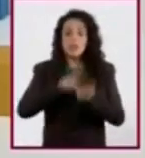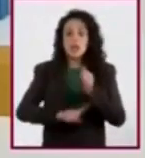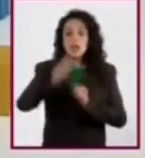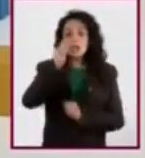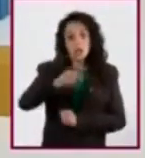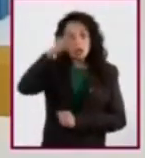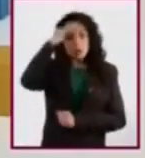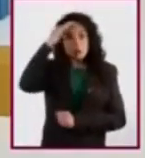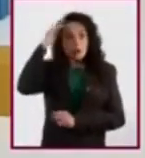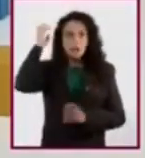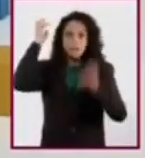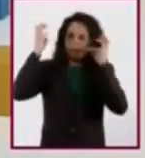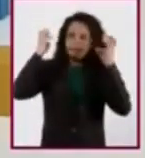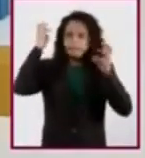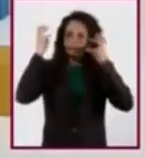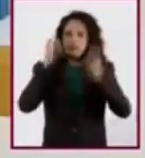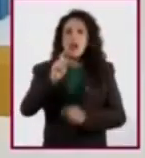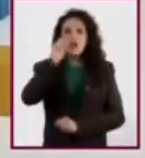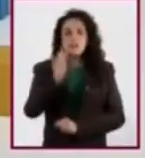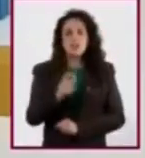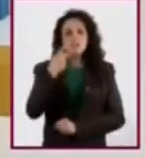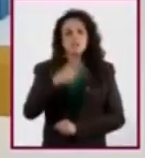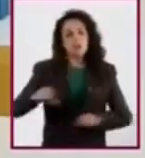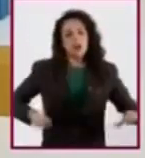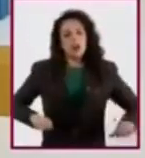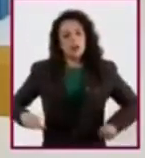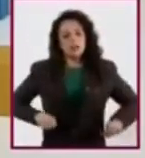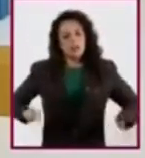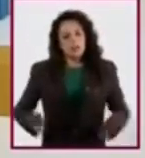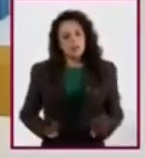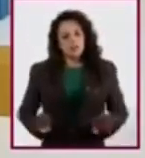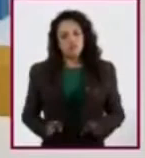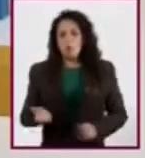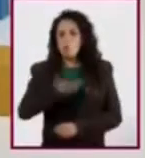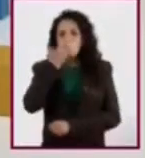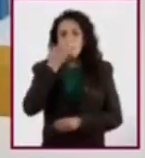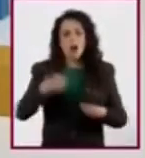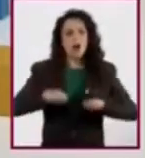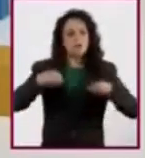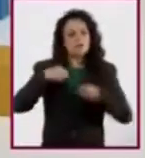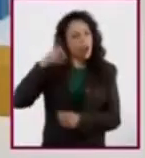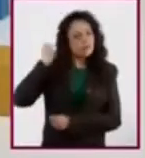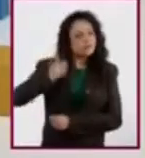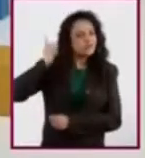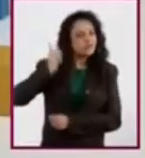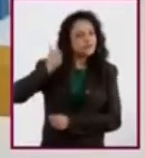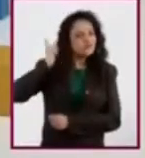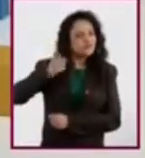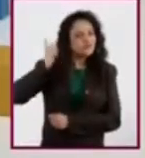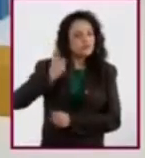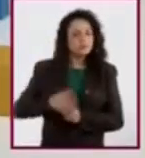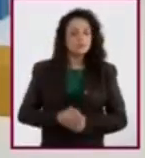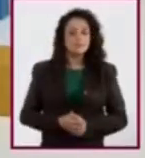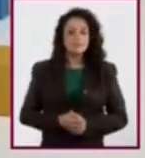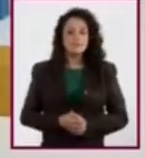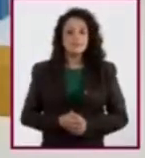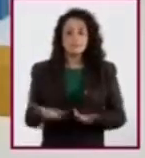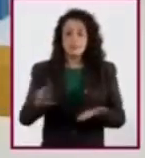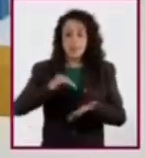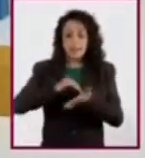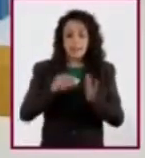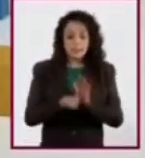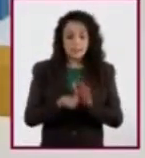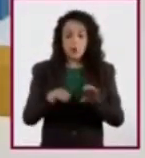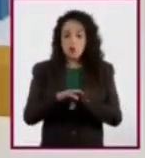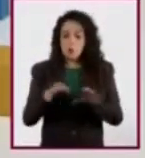reflexionar en lo que concierne a conductas y acciones de la vida cotidiana. Hablaremos sobre estrategias y